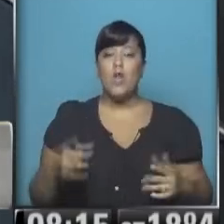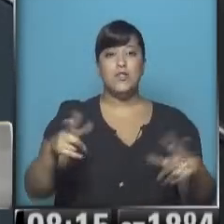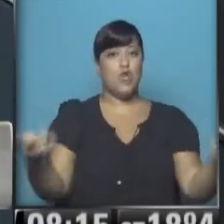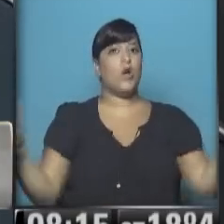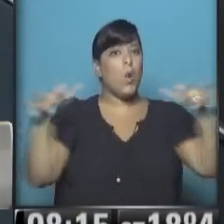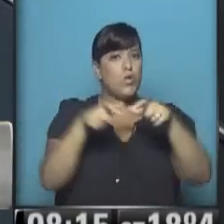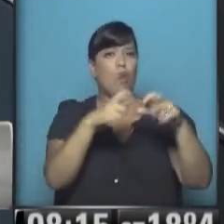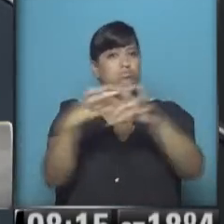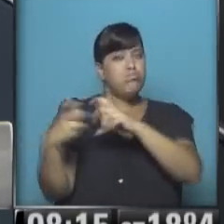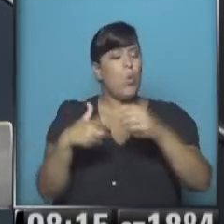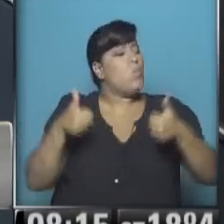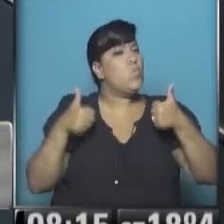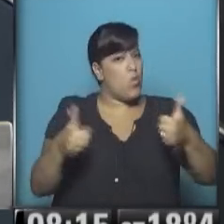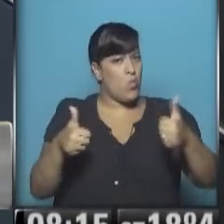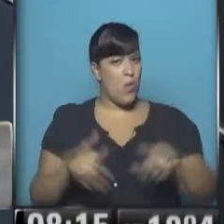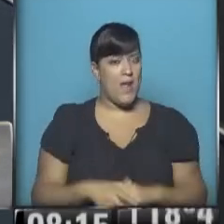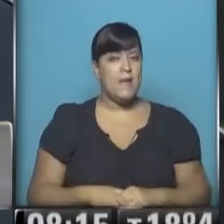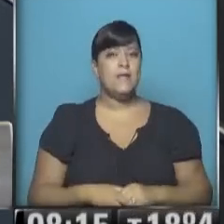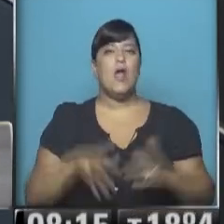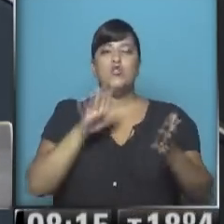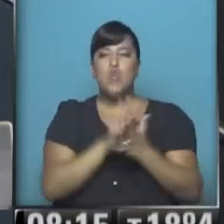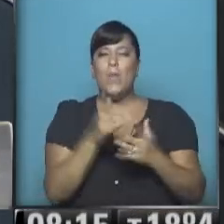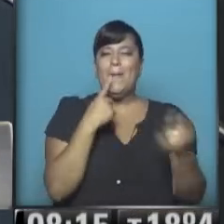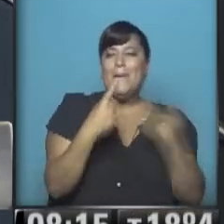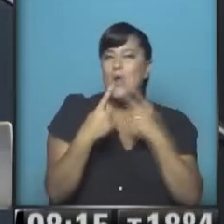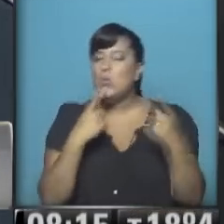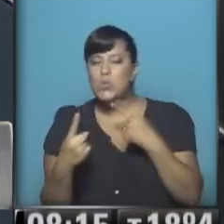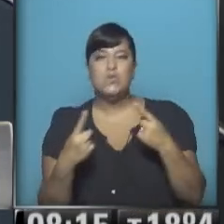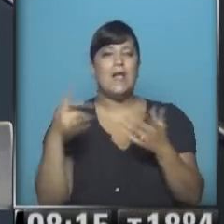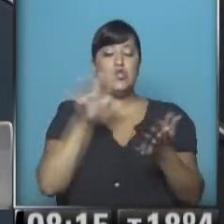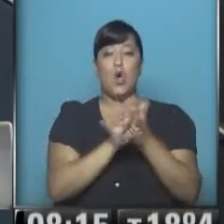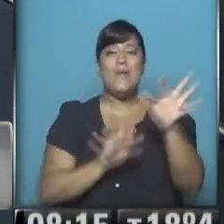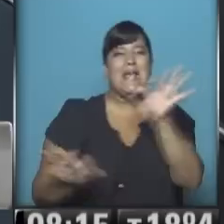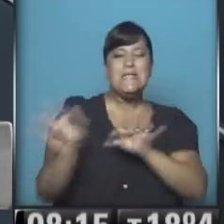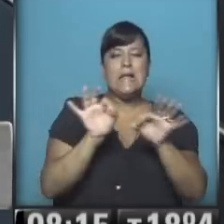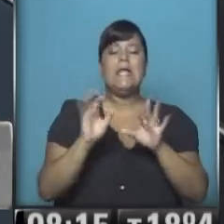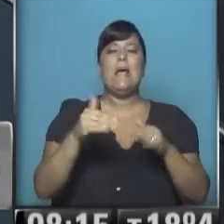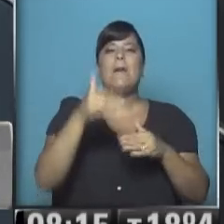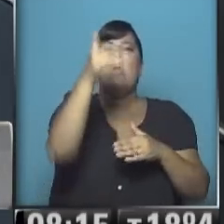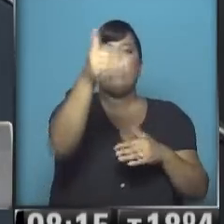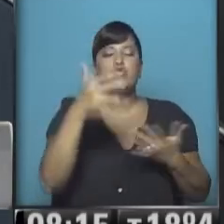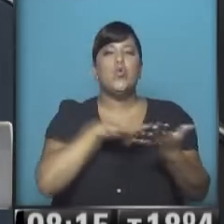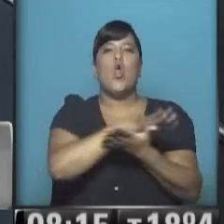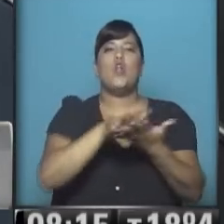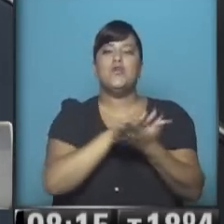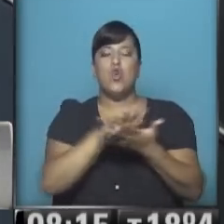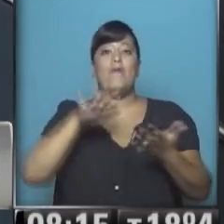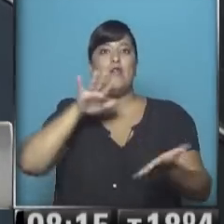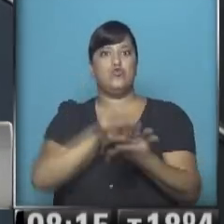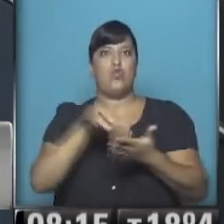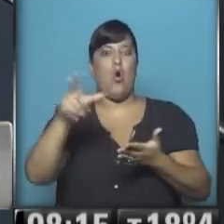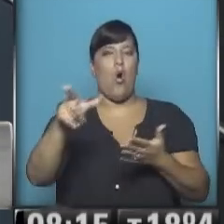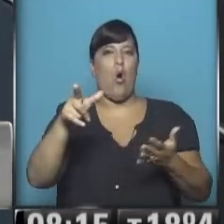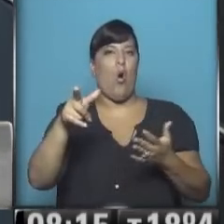productiva en el sentido de eh indagar respecto a estrategias que permitan resolver el impacto de las